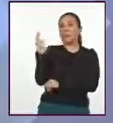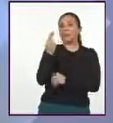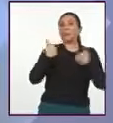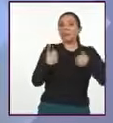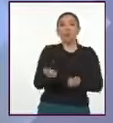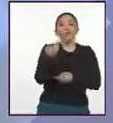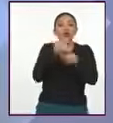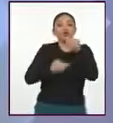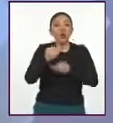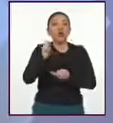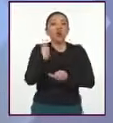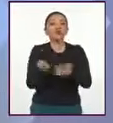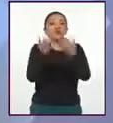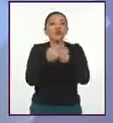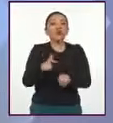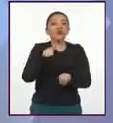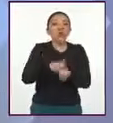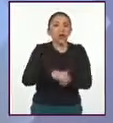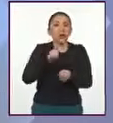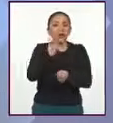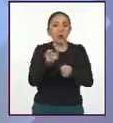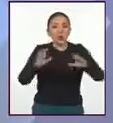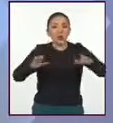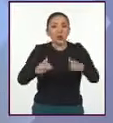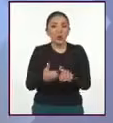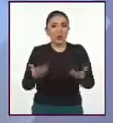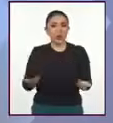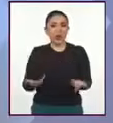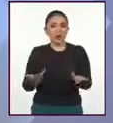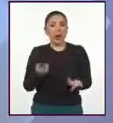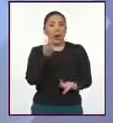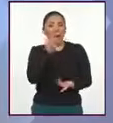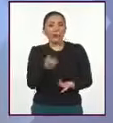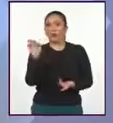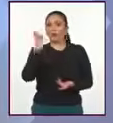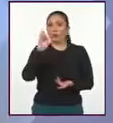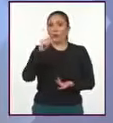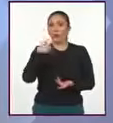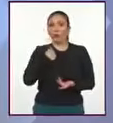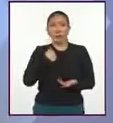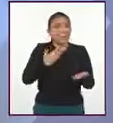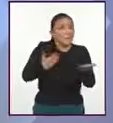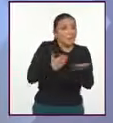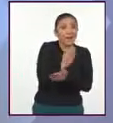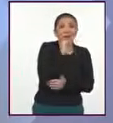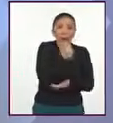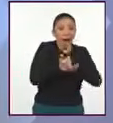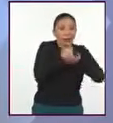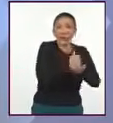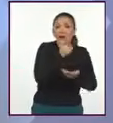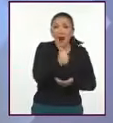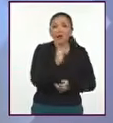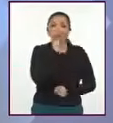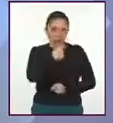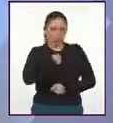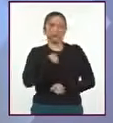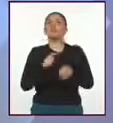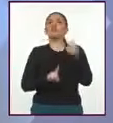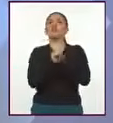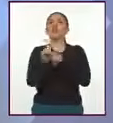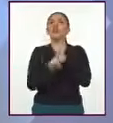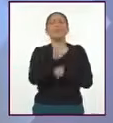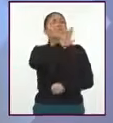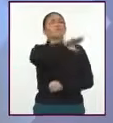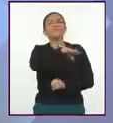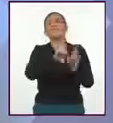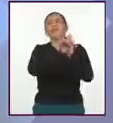somos una sociedad y somos comunidad, entonces de alguna manera si no intervenimos estamos también siendo parte del problema. Y doctor,